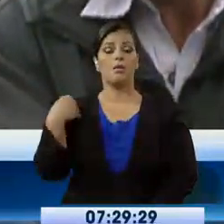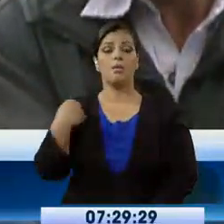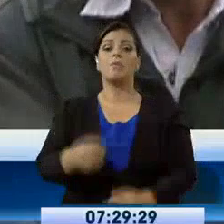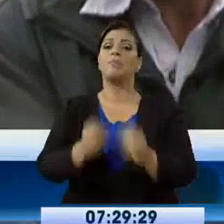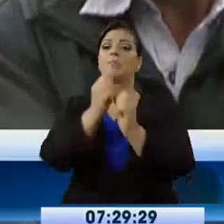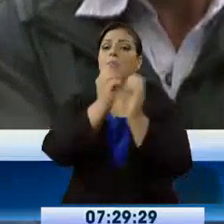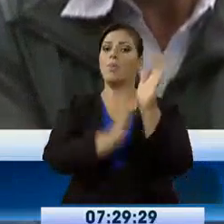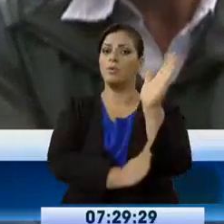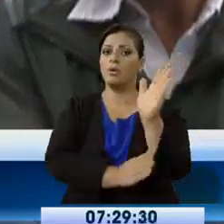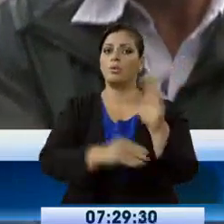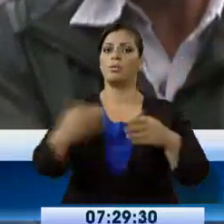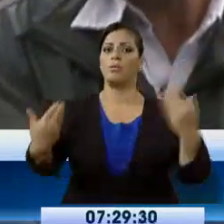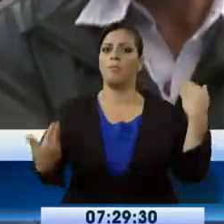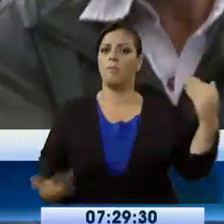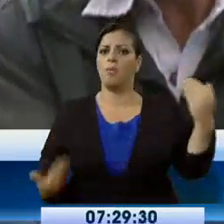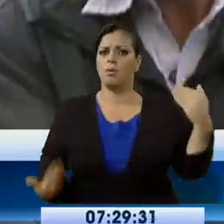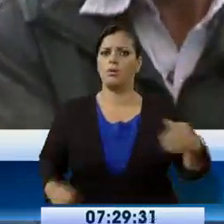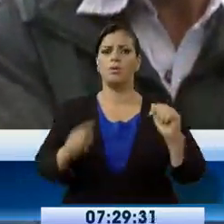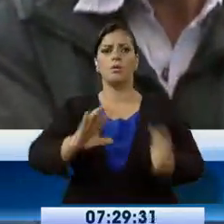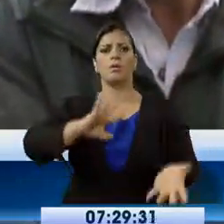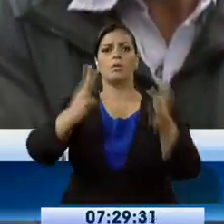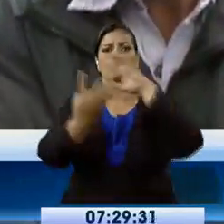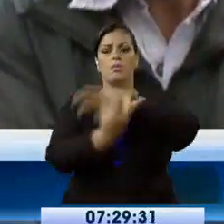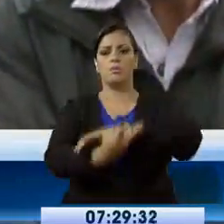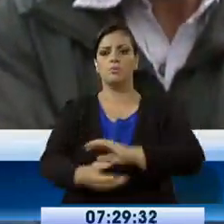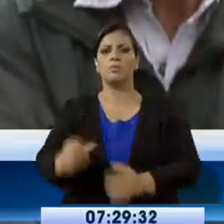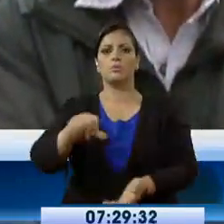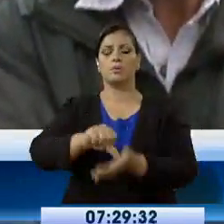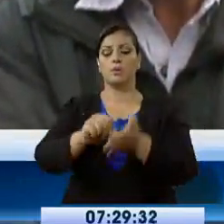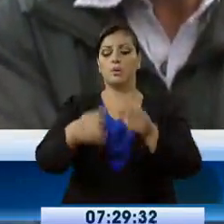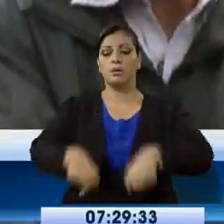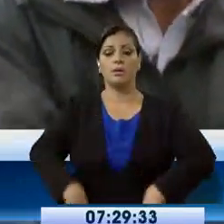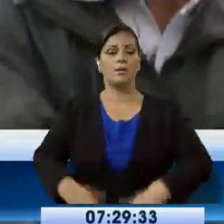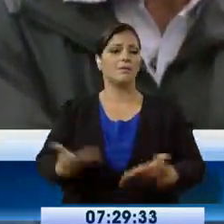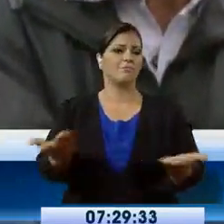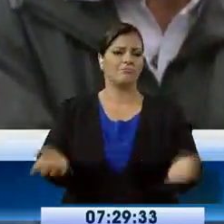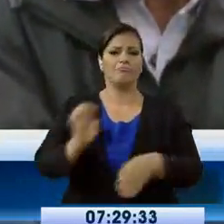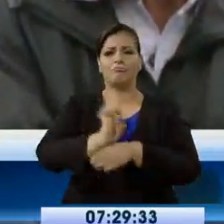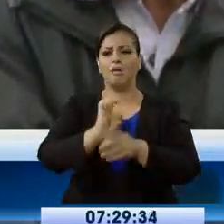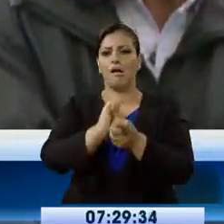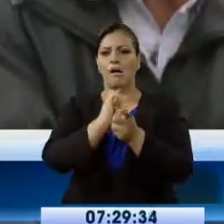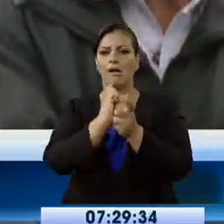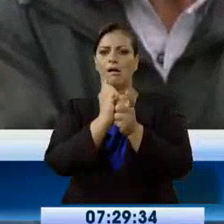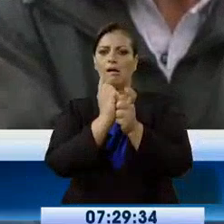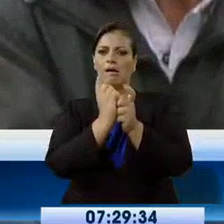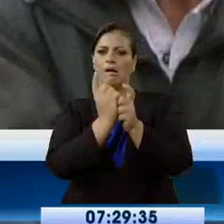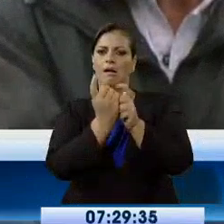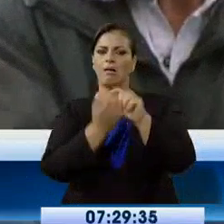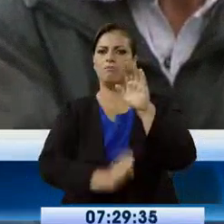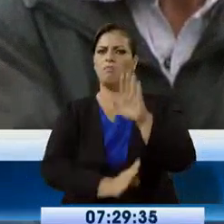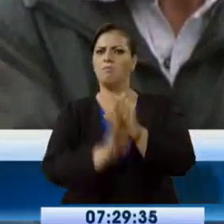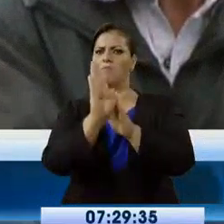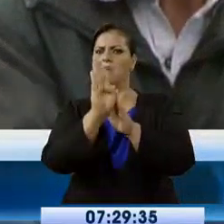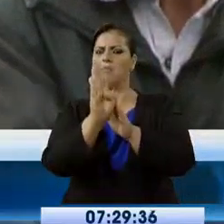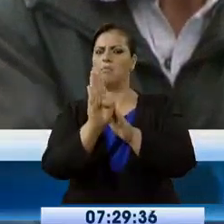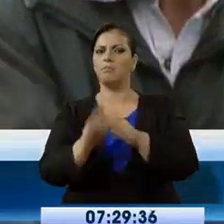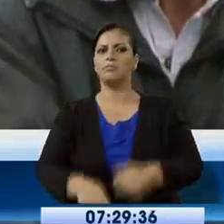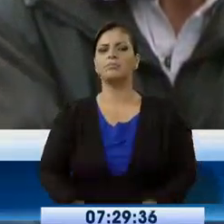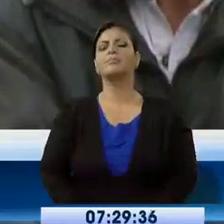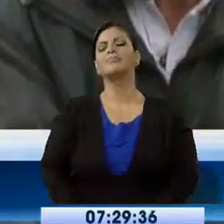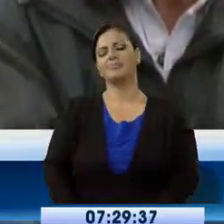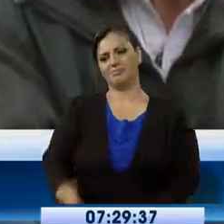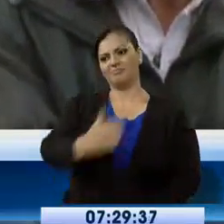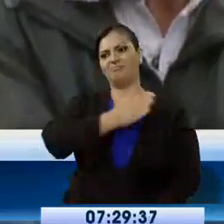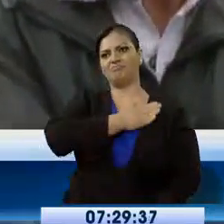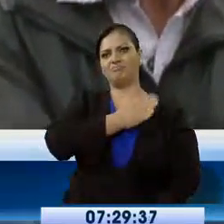Revolución Ciudadana ha cambiado la forma estructural de nuestro país, una transformación que es innegable y que estamos seguros